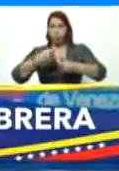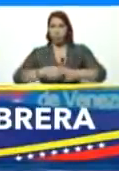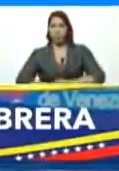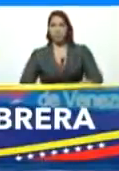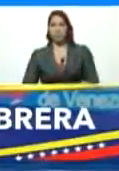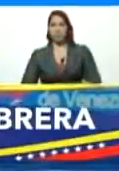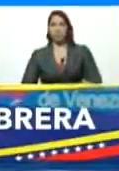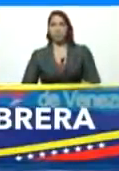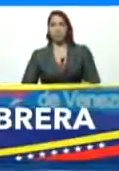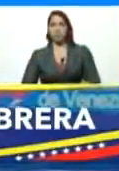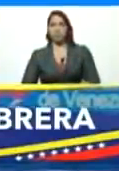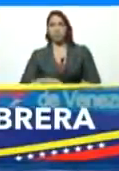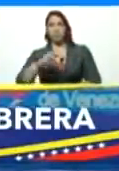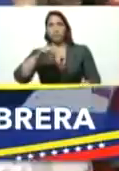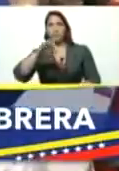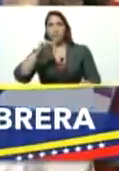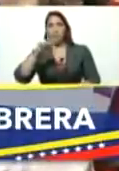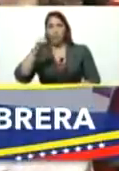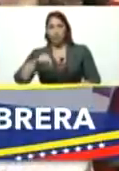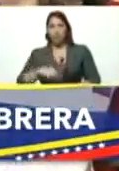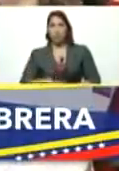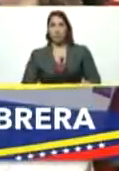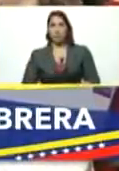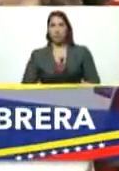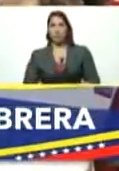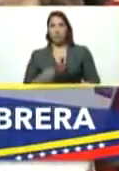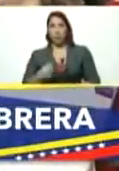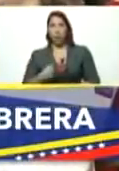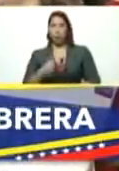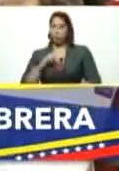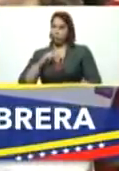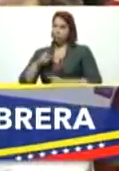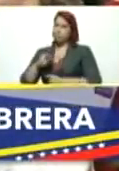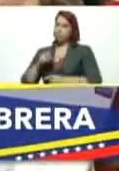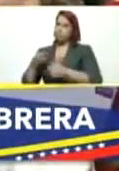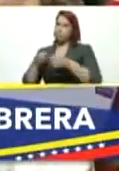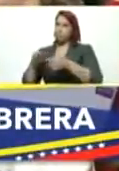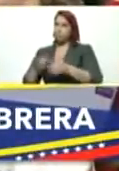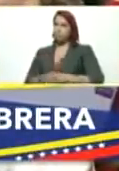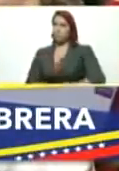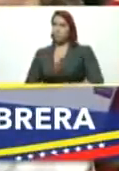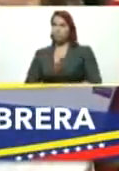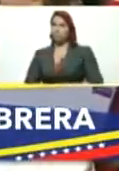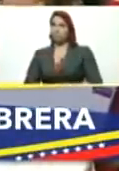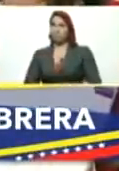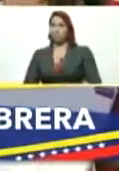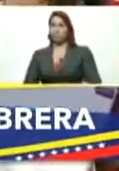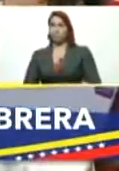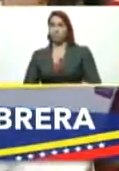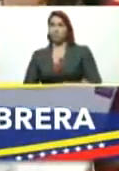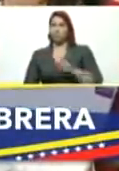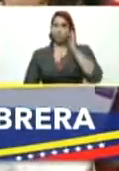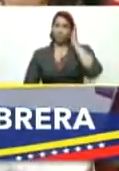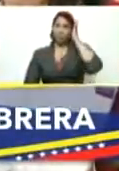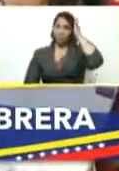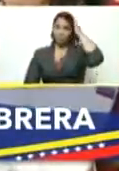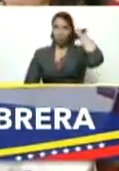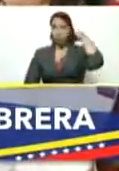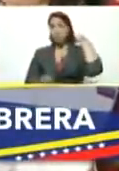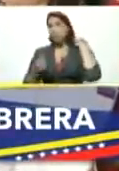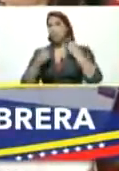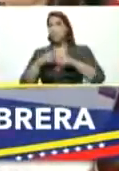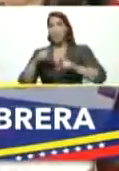maría alejandro a eso iba mi hermano presidente hermano de clase a se iba para el 2022